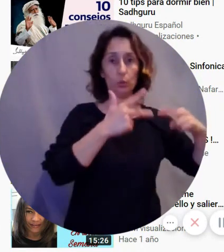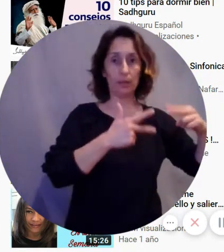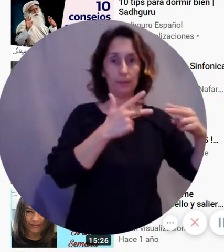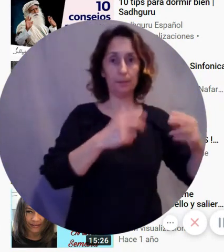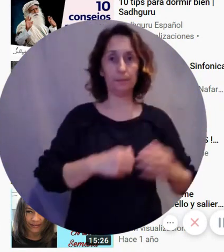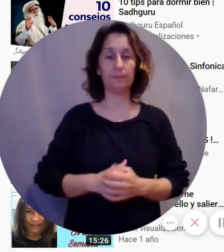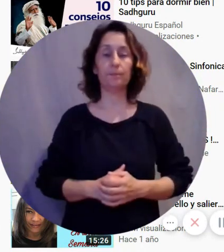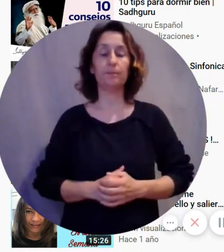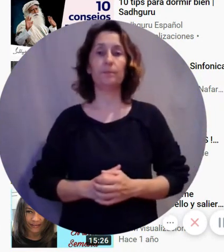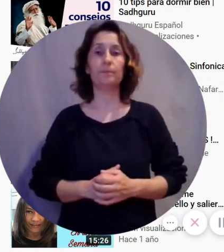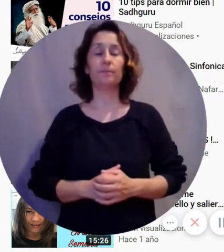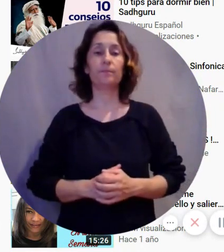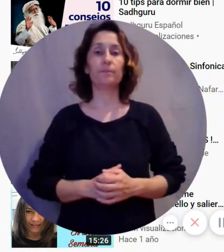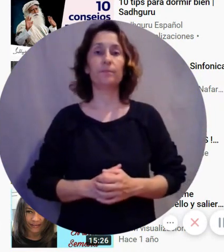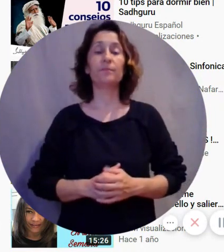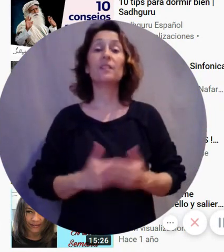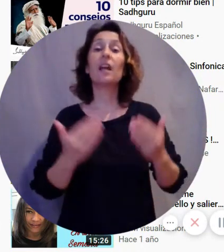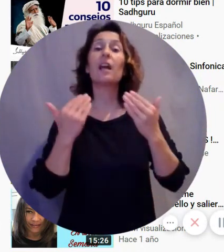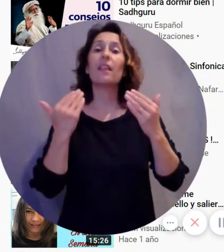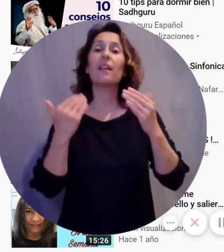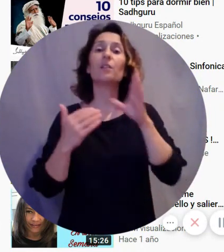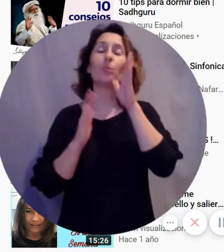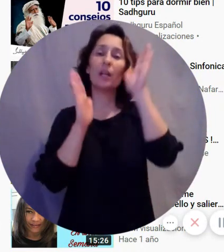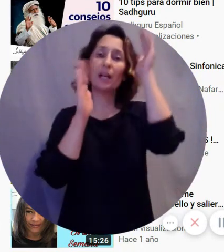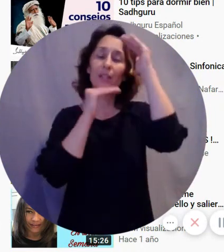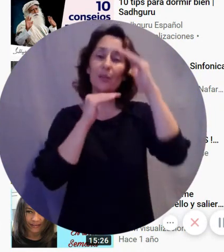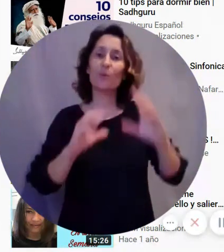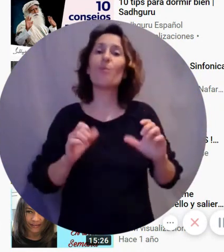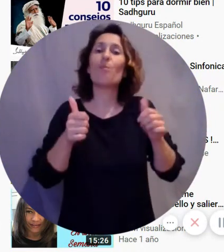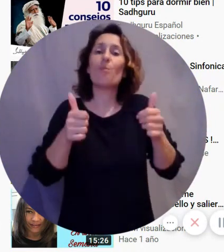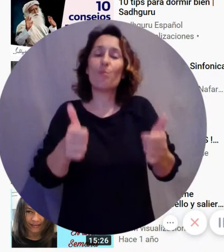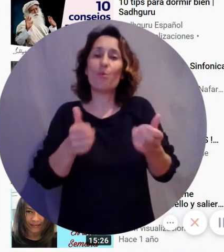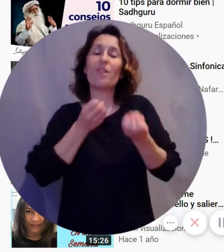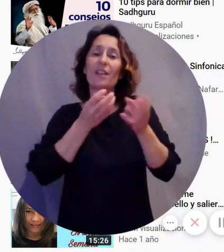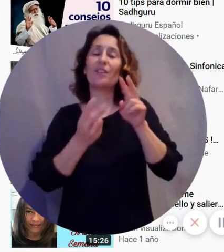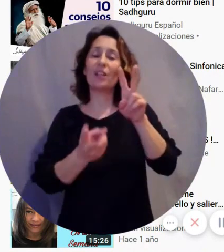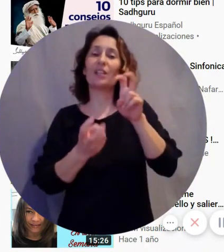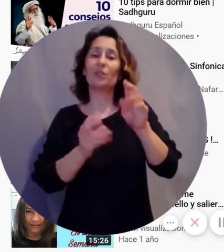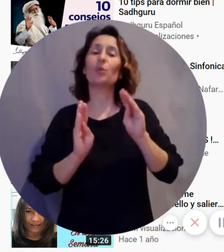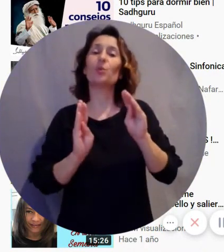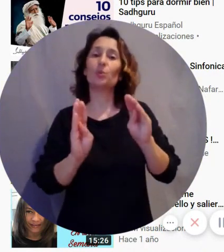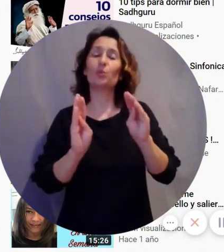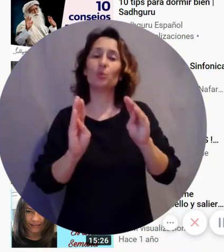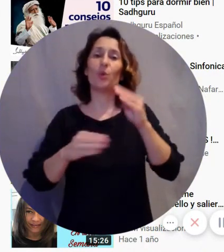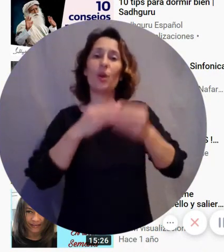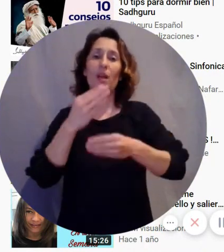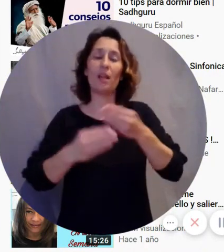Gracias por tu atención. Ya puedes comenzar a realizar tu declaración de la renta 2019.